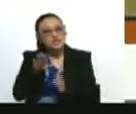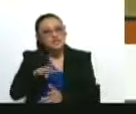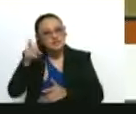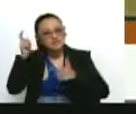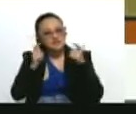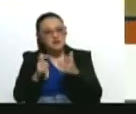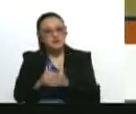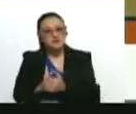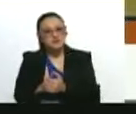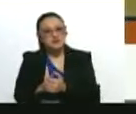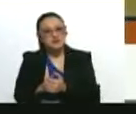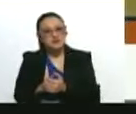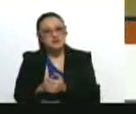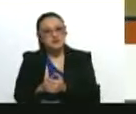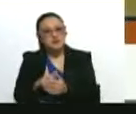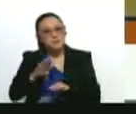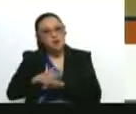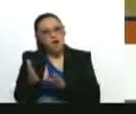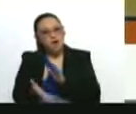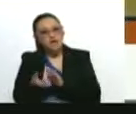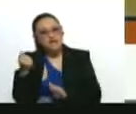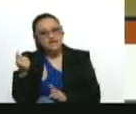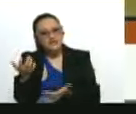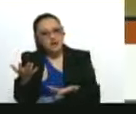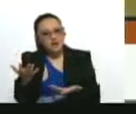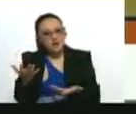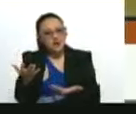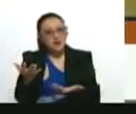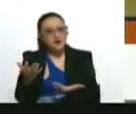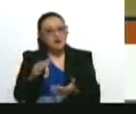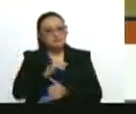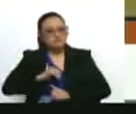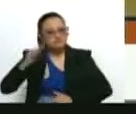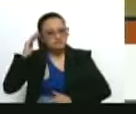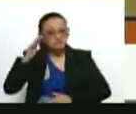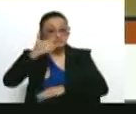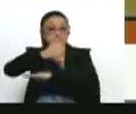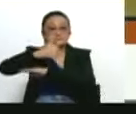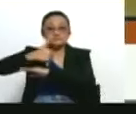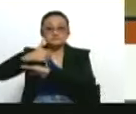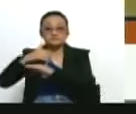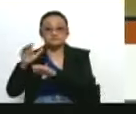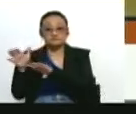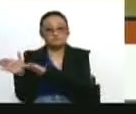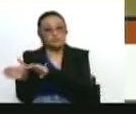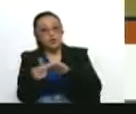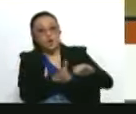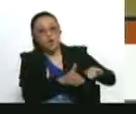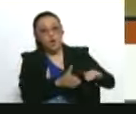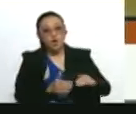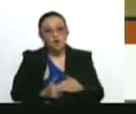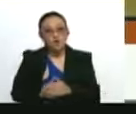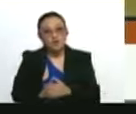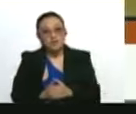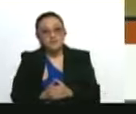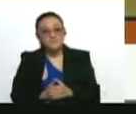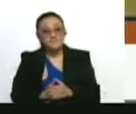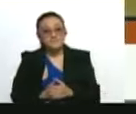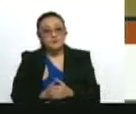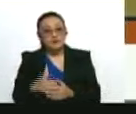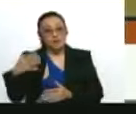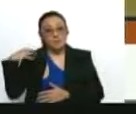Chávez? ¿Por qué me lo quitan? Y en nuestra Fuerza Armada fue igual. Los altos mandos fueron desplazados y los comandantes de